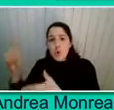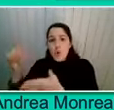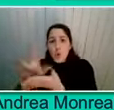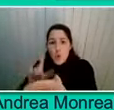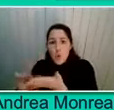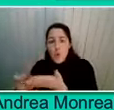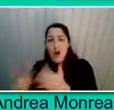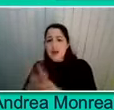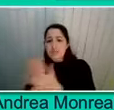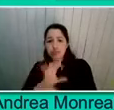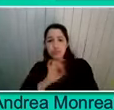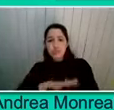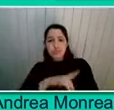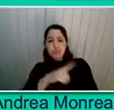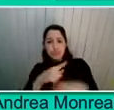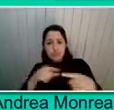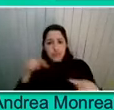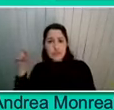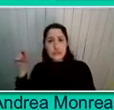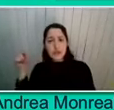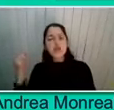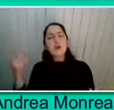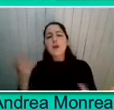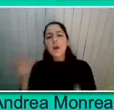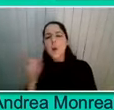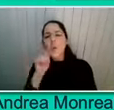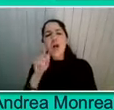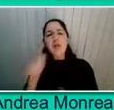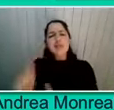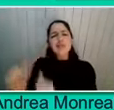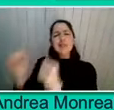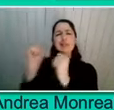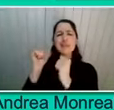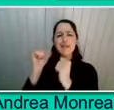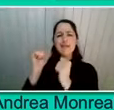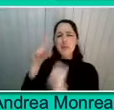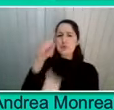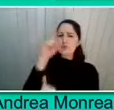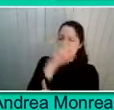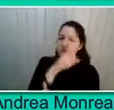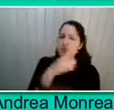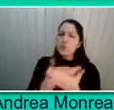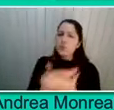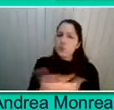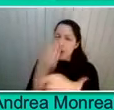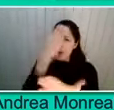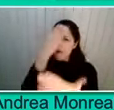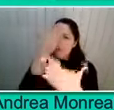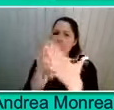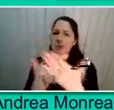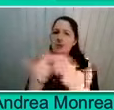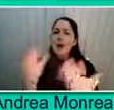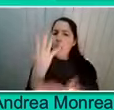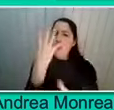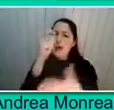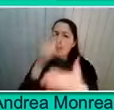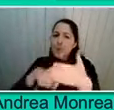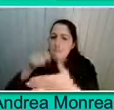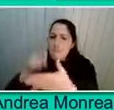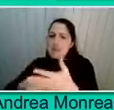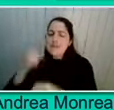¿Cuáles han sido estos desafíos y dificultades que ustedes han enfrentado durante estos 4 meses de trabajo?